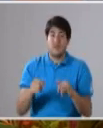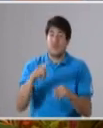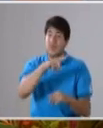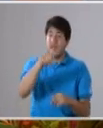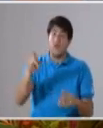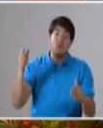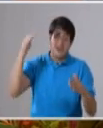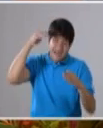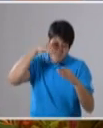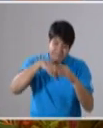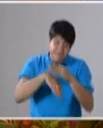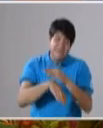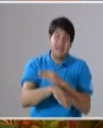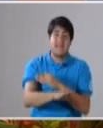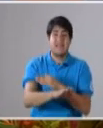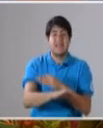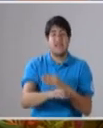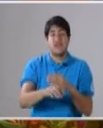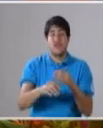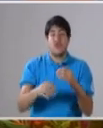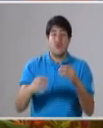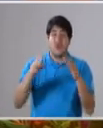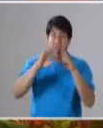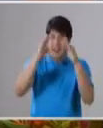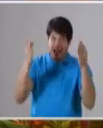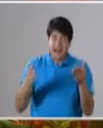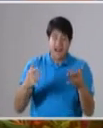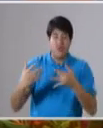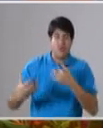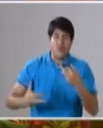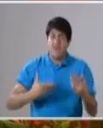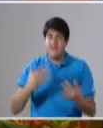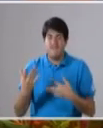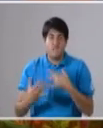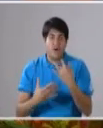veces significa 7 años, 7 años de la gran tribulación.